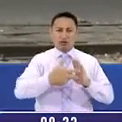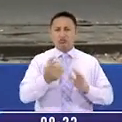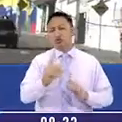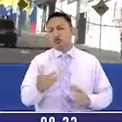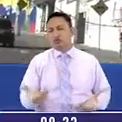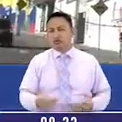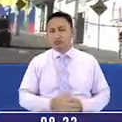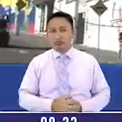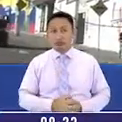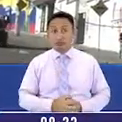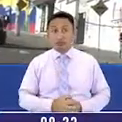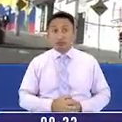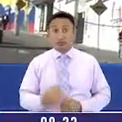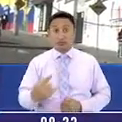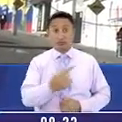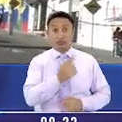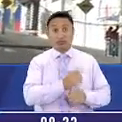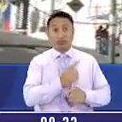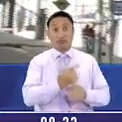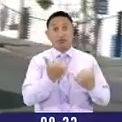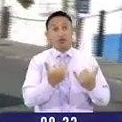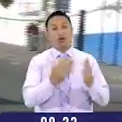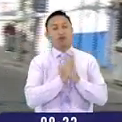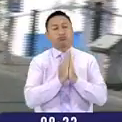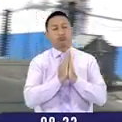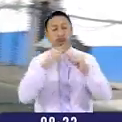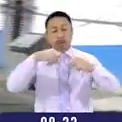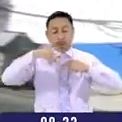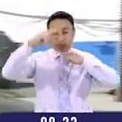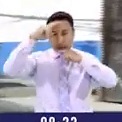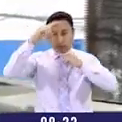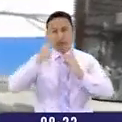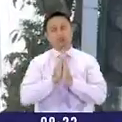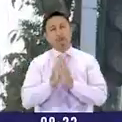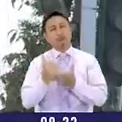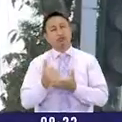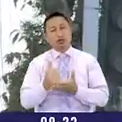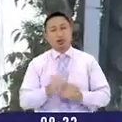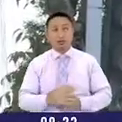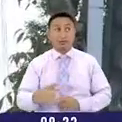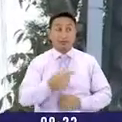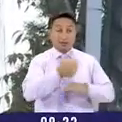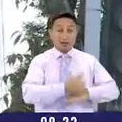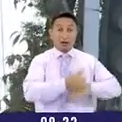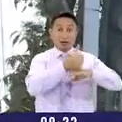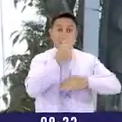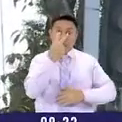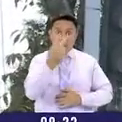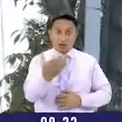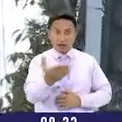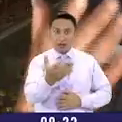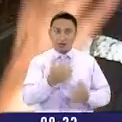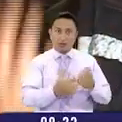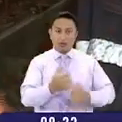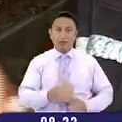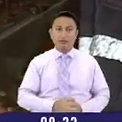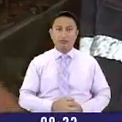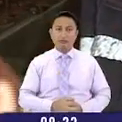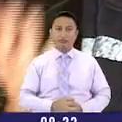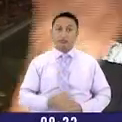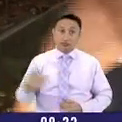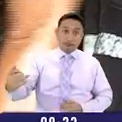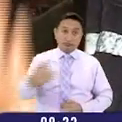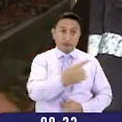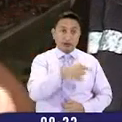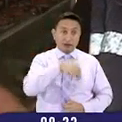ello y más, acudieron desesperados hasta nuestro noticiero para llegar hasta las autoridades competentes. De que vengan, pues, que se preocupen